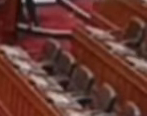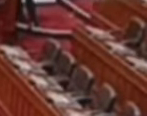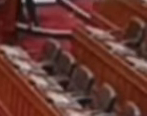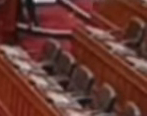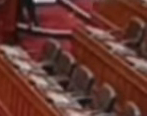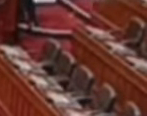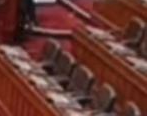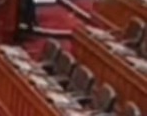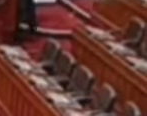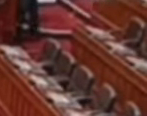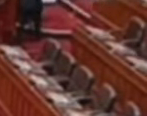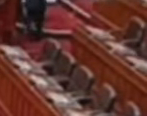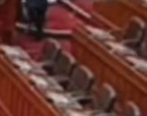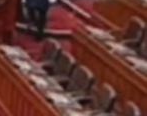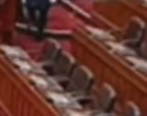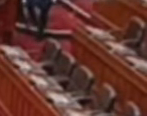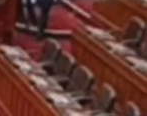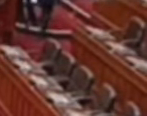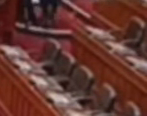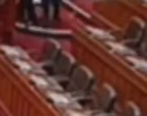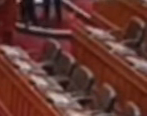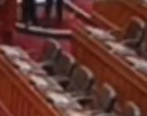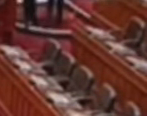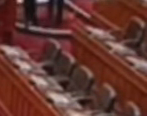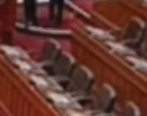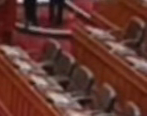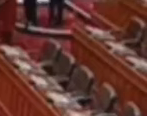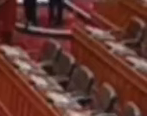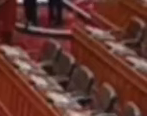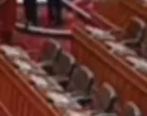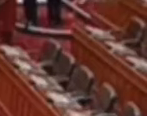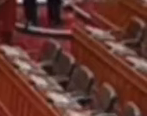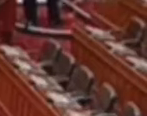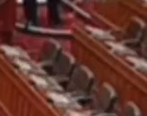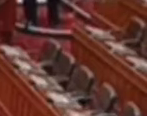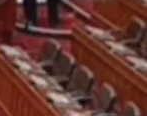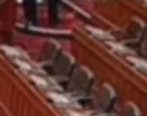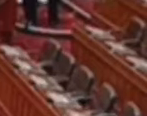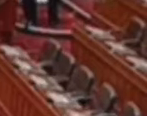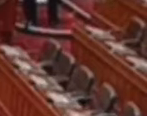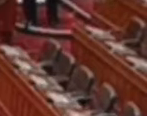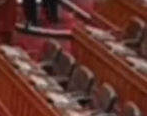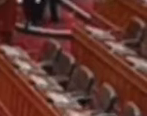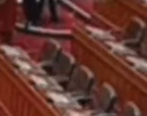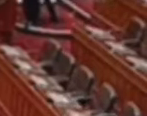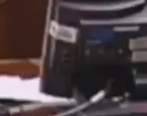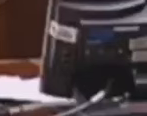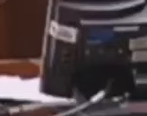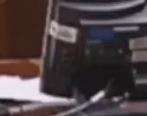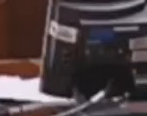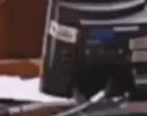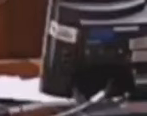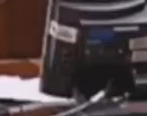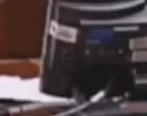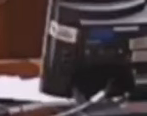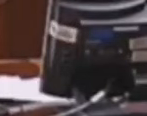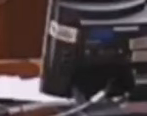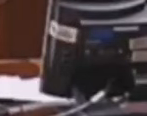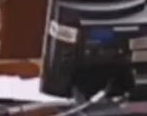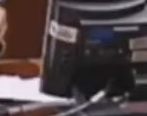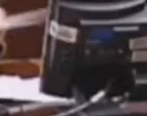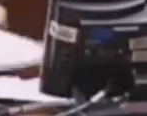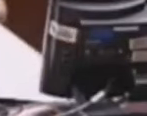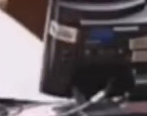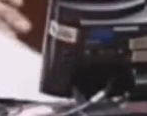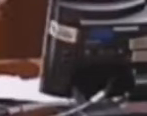el inciso F del artículo 89 del reglamento del Congreso de la República, se va a votar las conclusiones del informe final de la denuncia